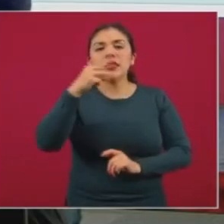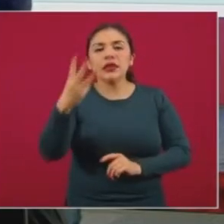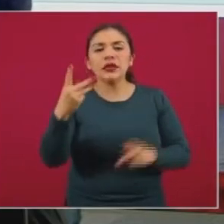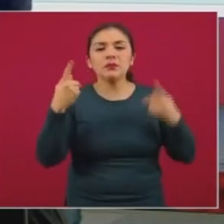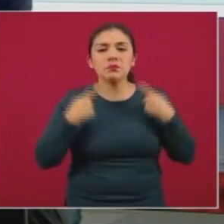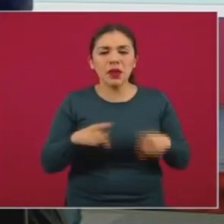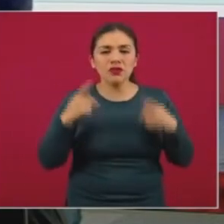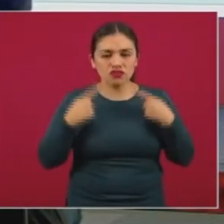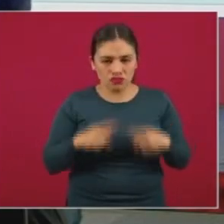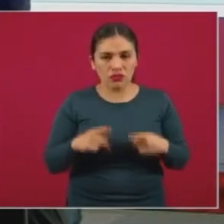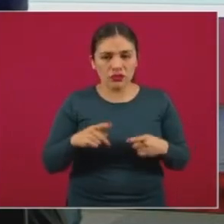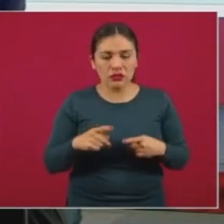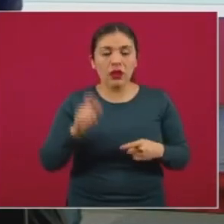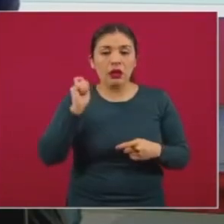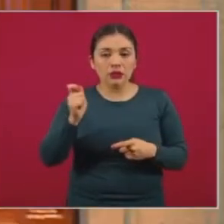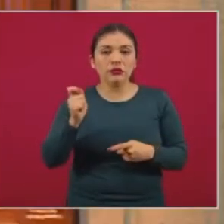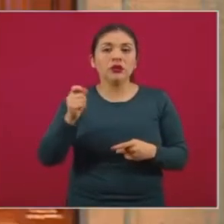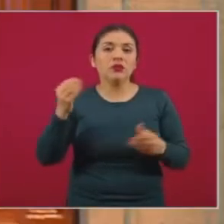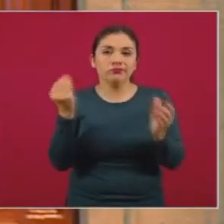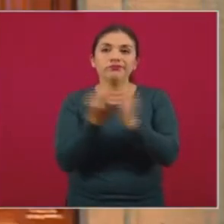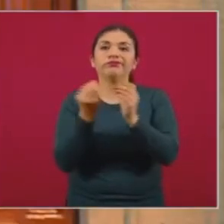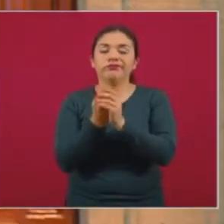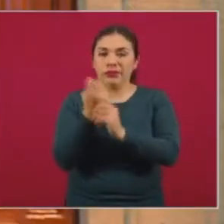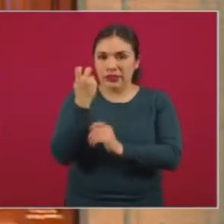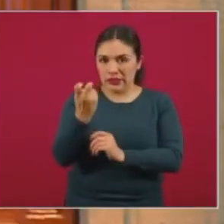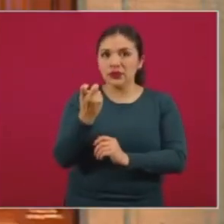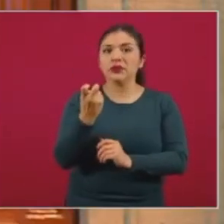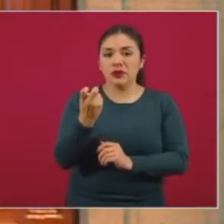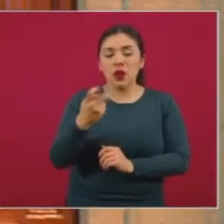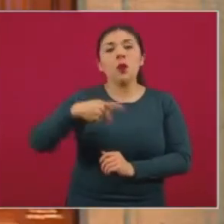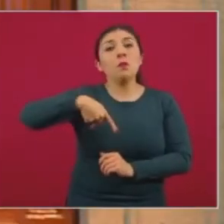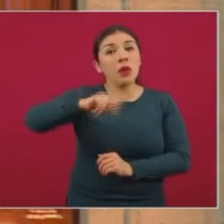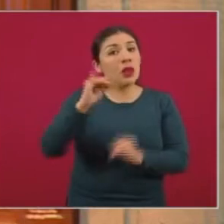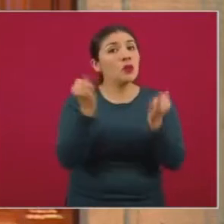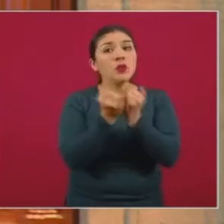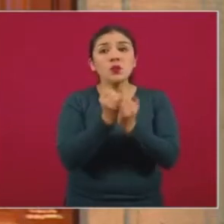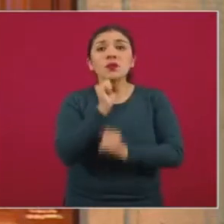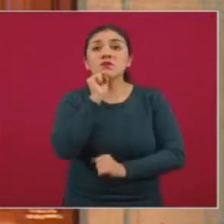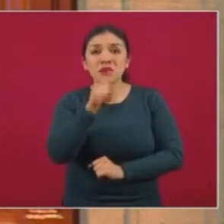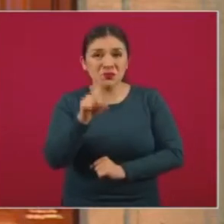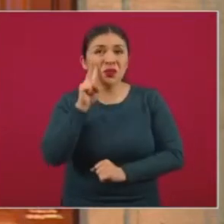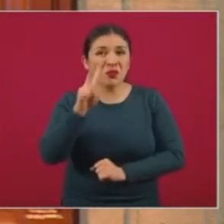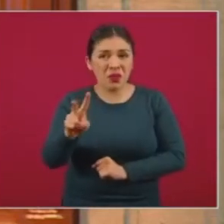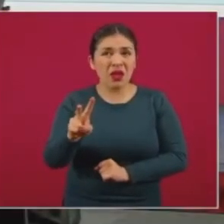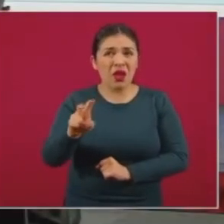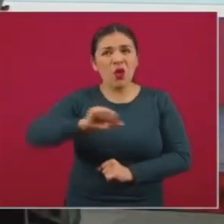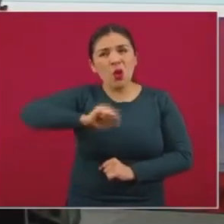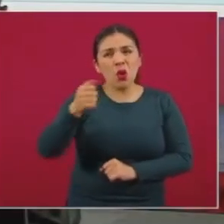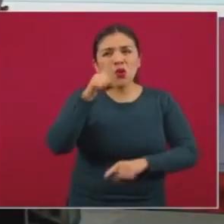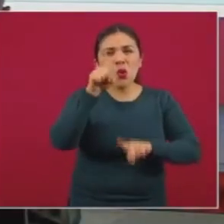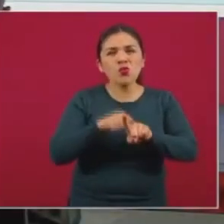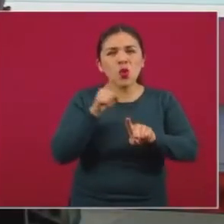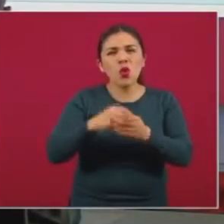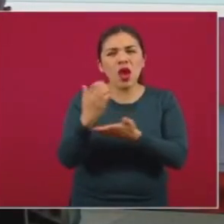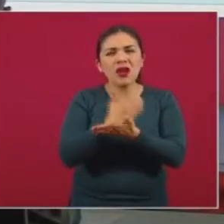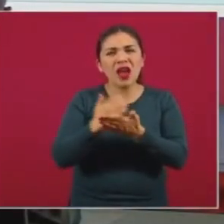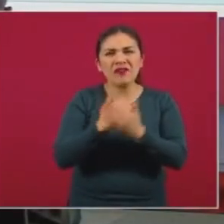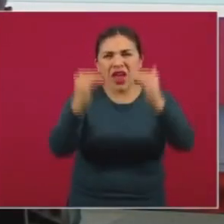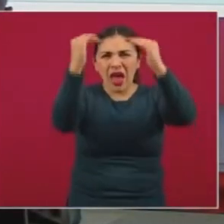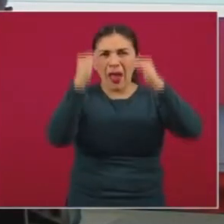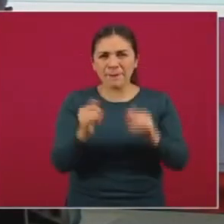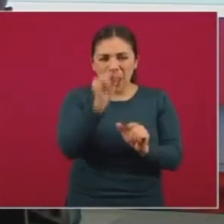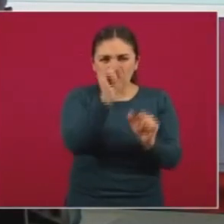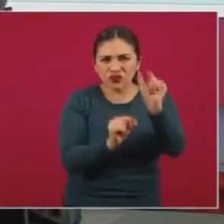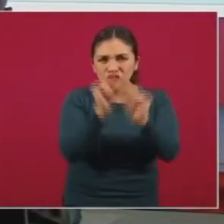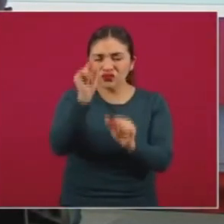1.456.073 personas que están en esa clasificación, pero así también, y en las barras de color café en la parte